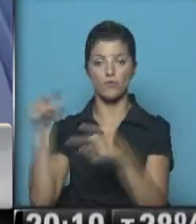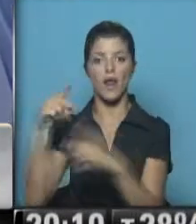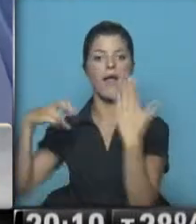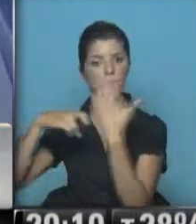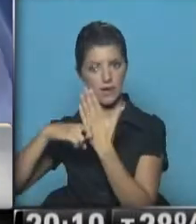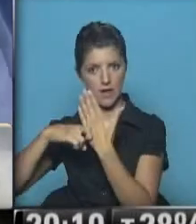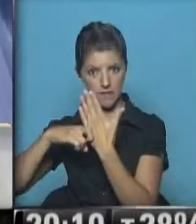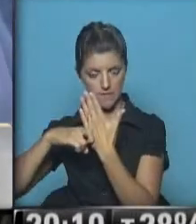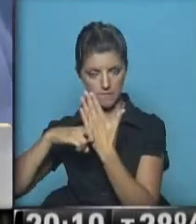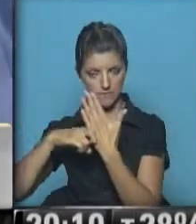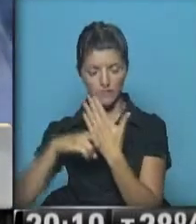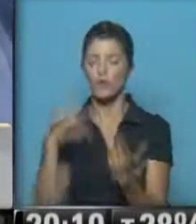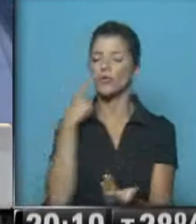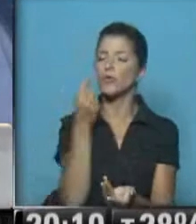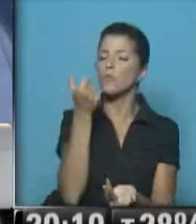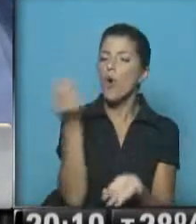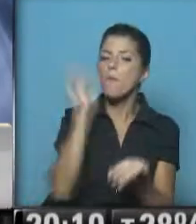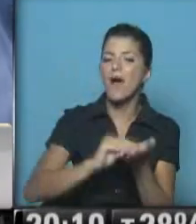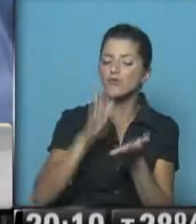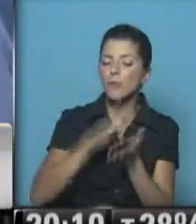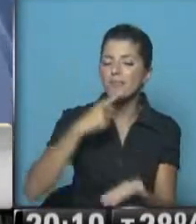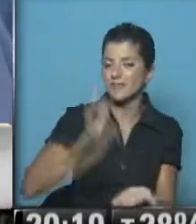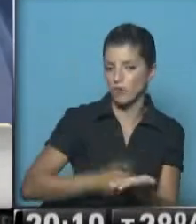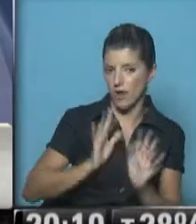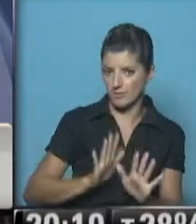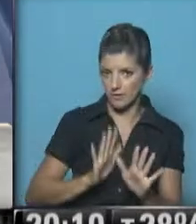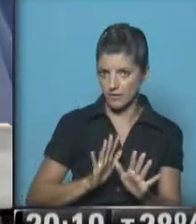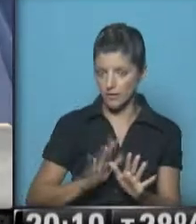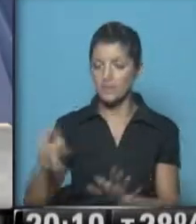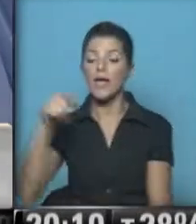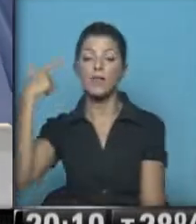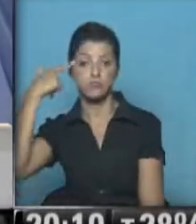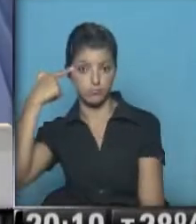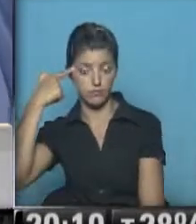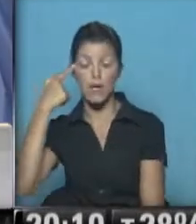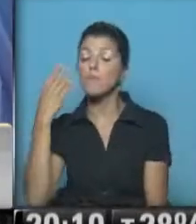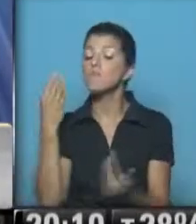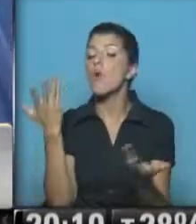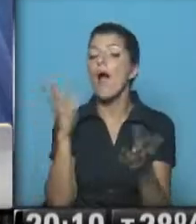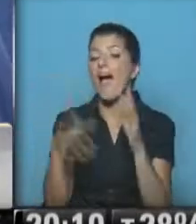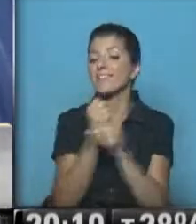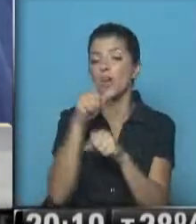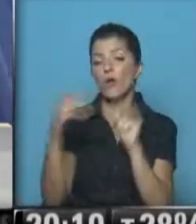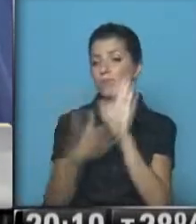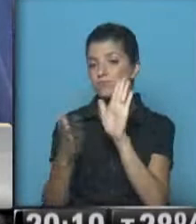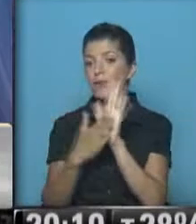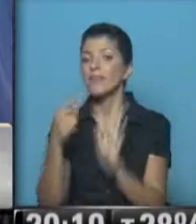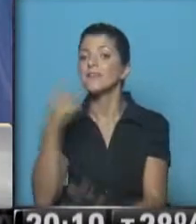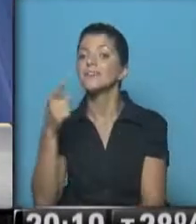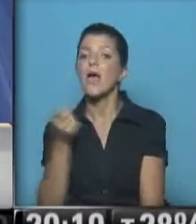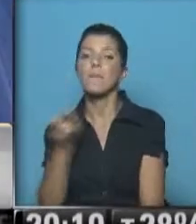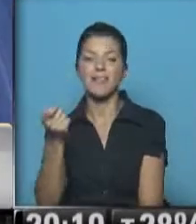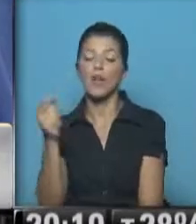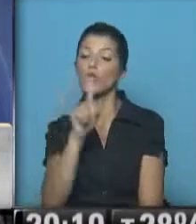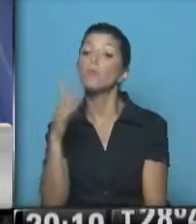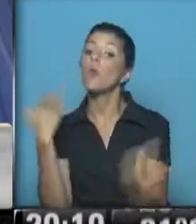más en el porqué de esta decisión, que por ahora, por las pruebas que hay, poco indica que haya sido un homicidio. Pero puede